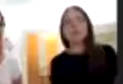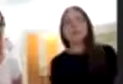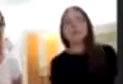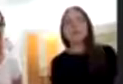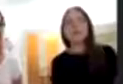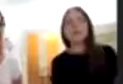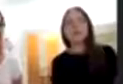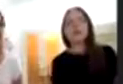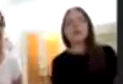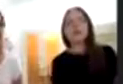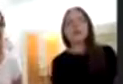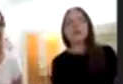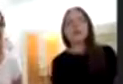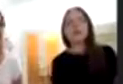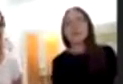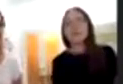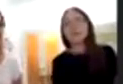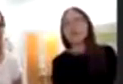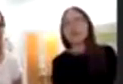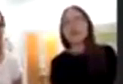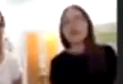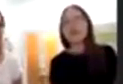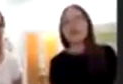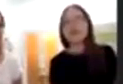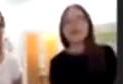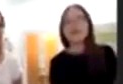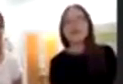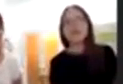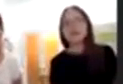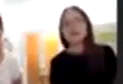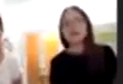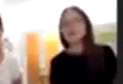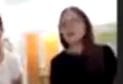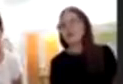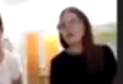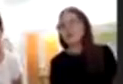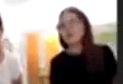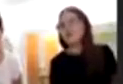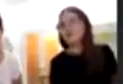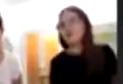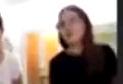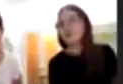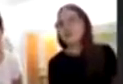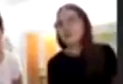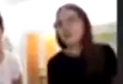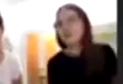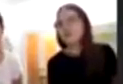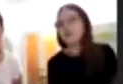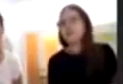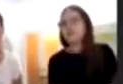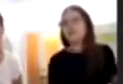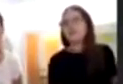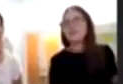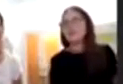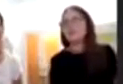bueno, entendemos que puede aportar a la transformación y al equilibrio del medio ambiente y de